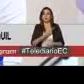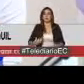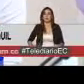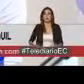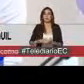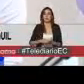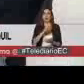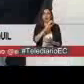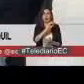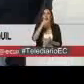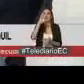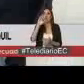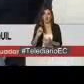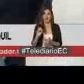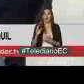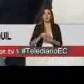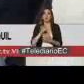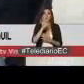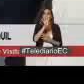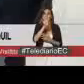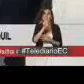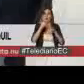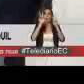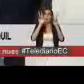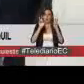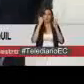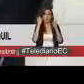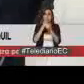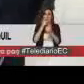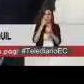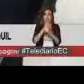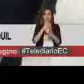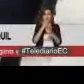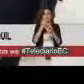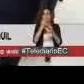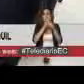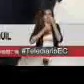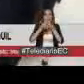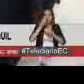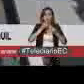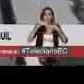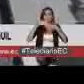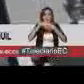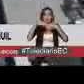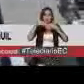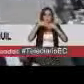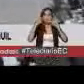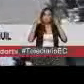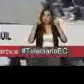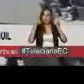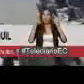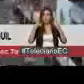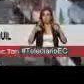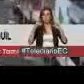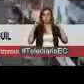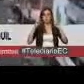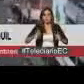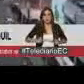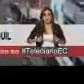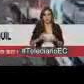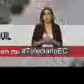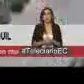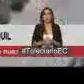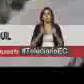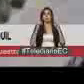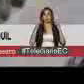Sonnenholzner. Fueron cuatro los principales temas: empleo, alimentación, dolarización y salud. En este último aspecto, el segundo